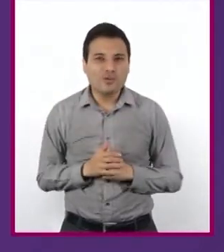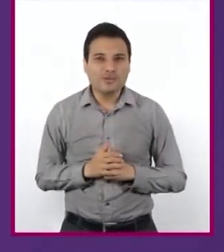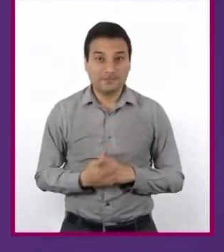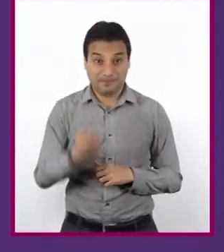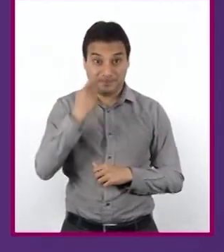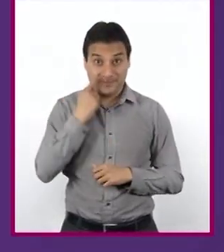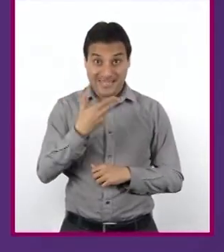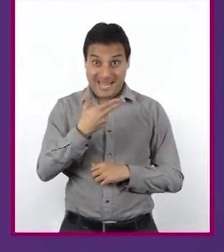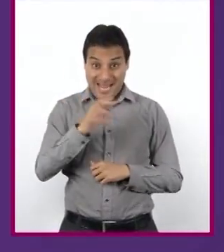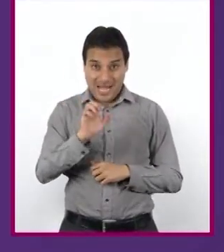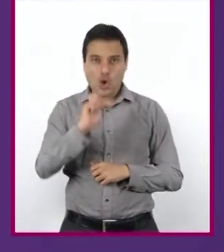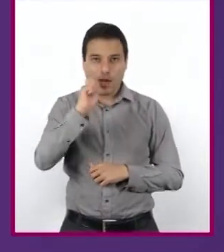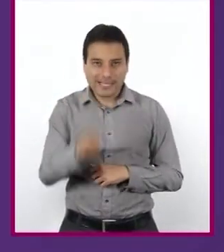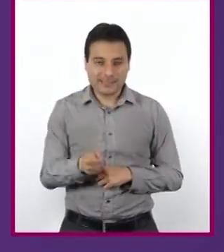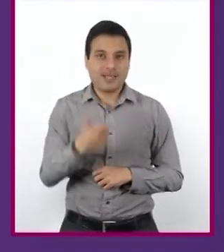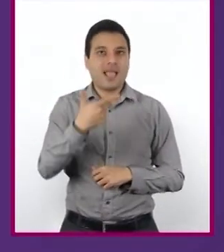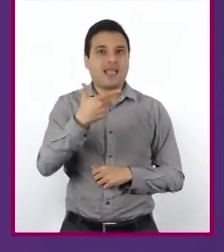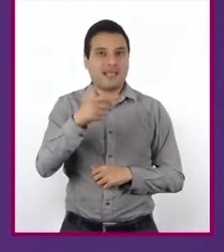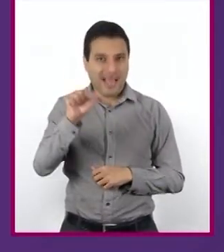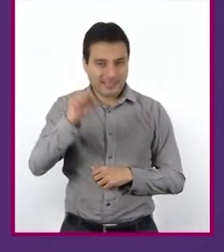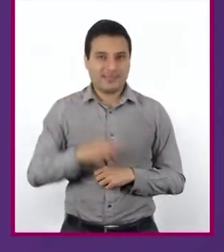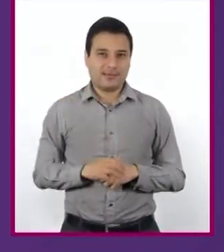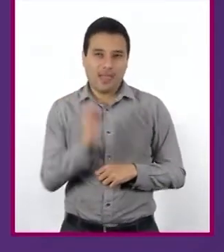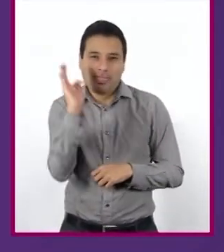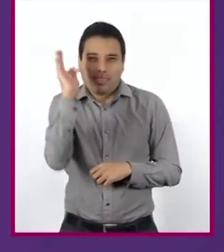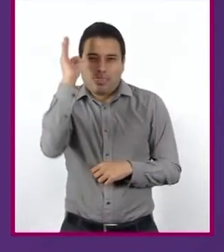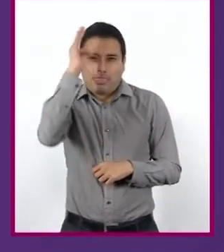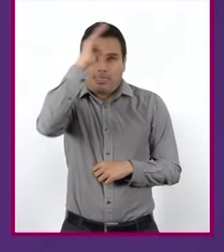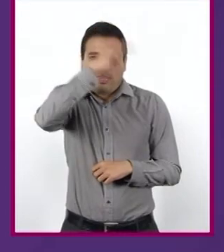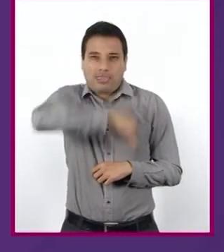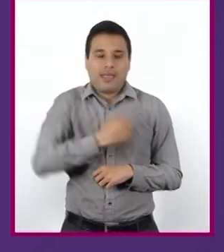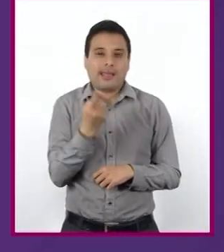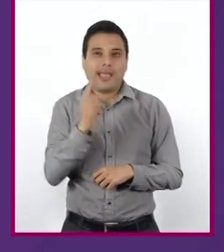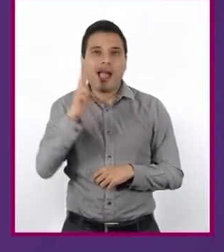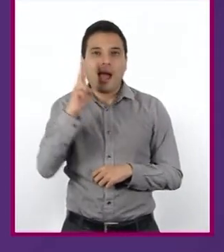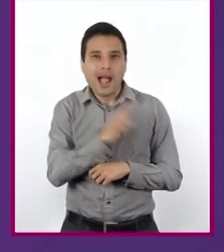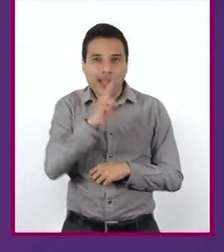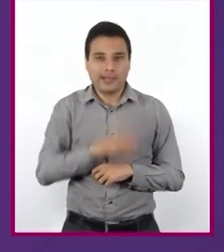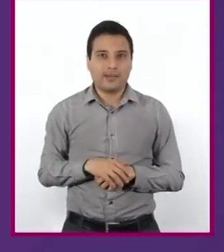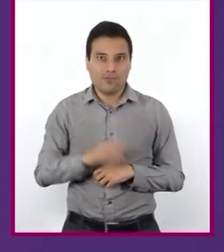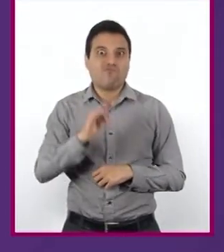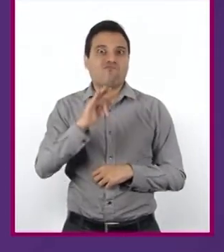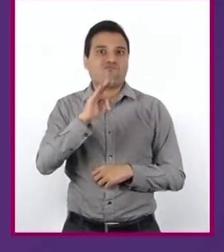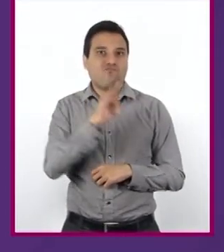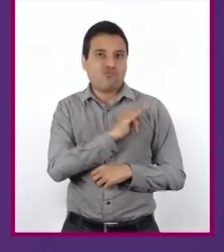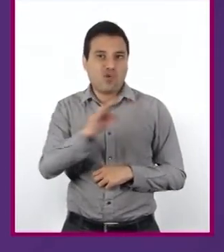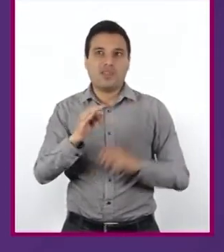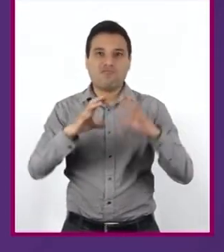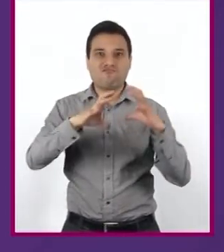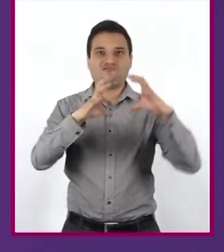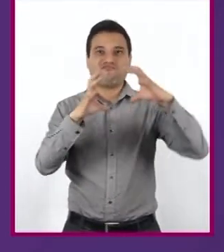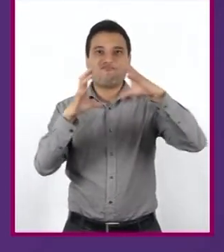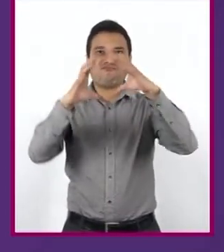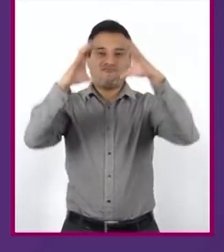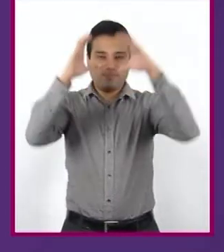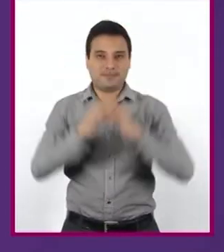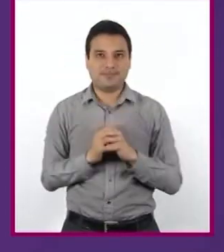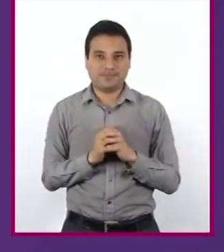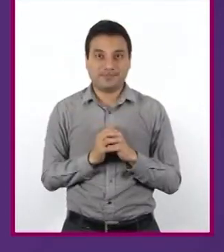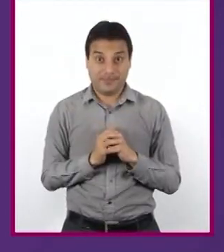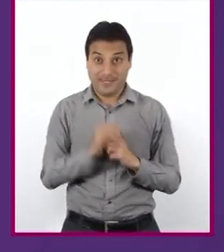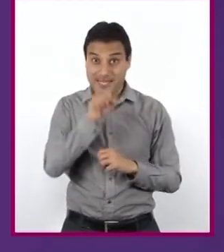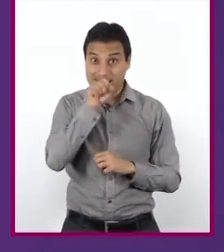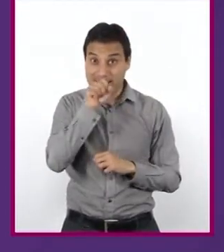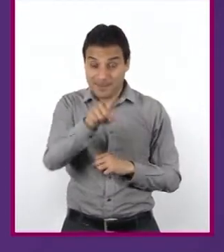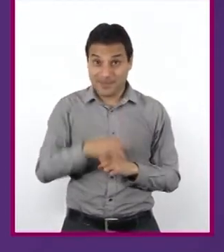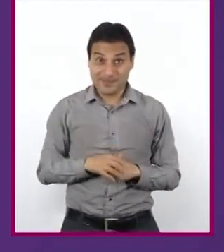El helio es un gas menos denso que el aire, lo que permite que los globos queden suspendidos en él. Además,